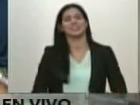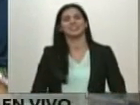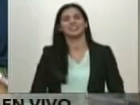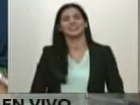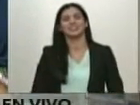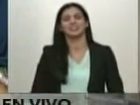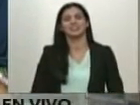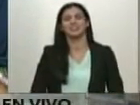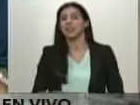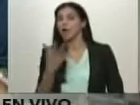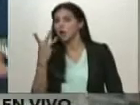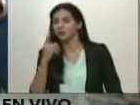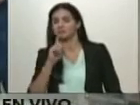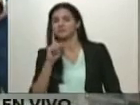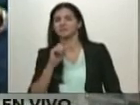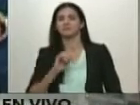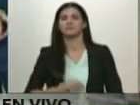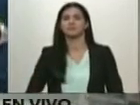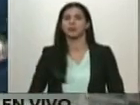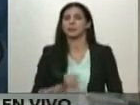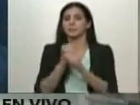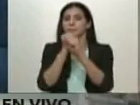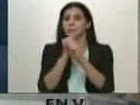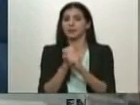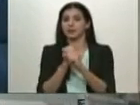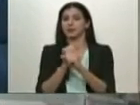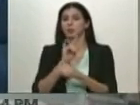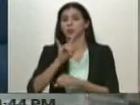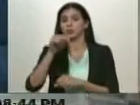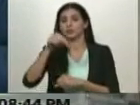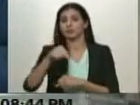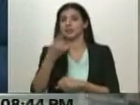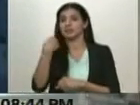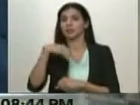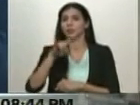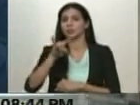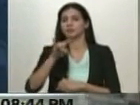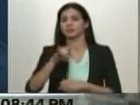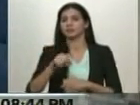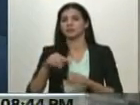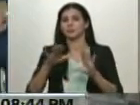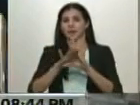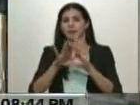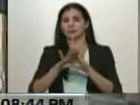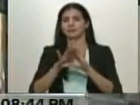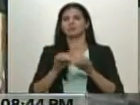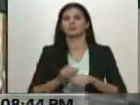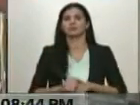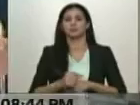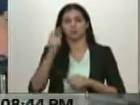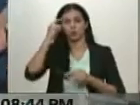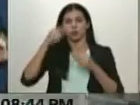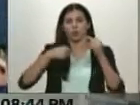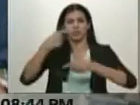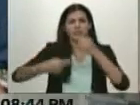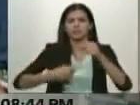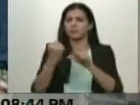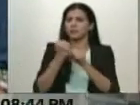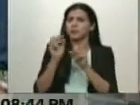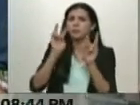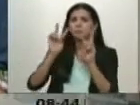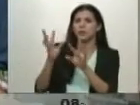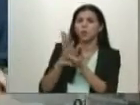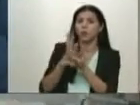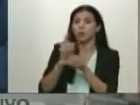Así que bueno, estamos a la expectativa. Hoy lunes, todos estos días hemos trabajado con el televisor prendido viendo el juego,